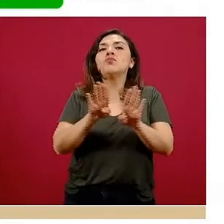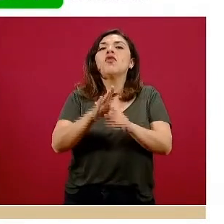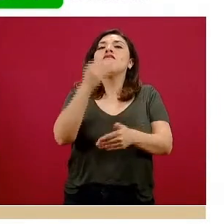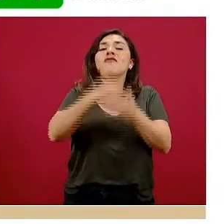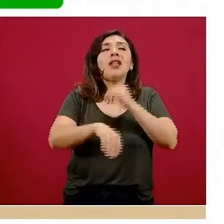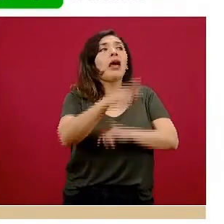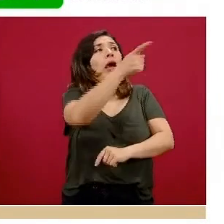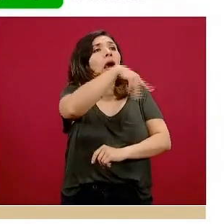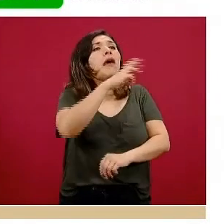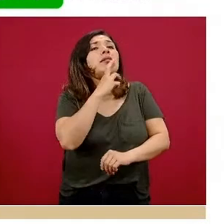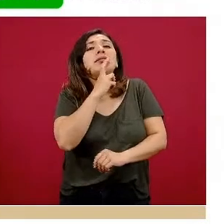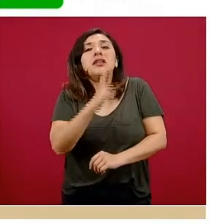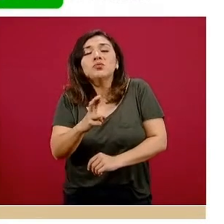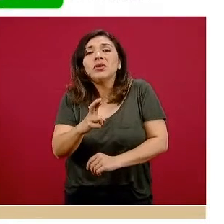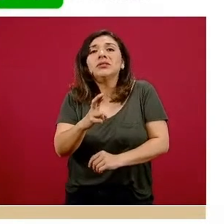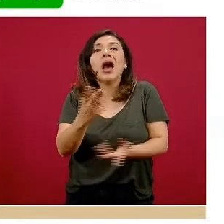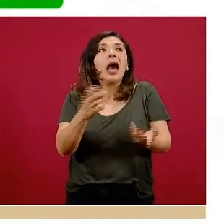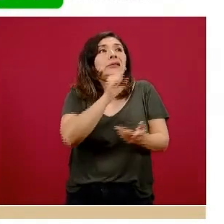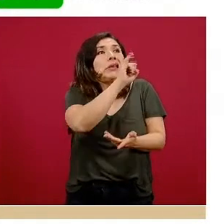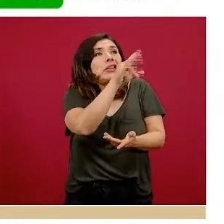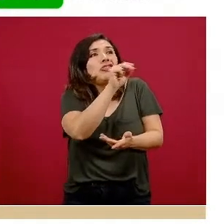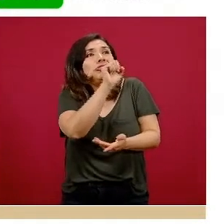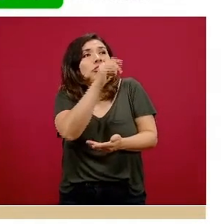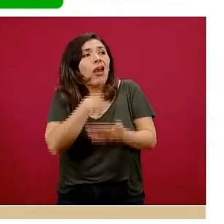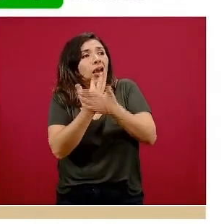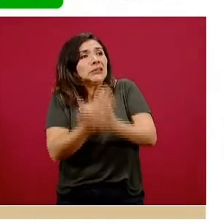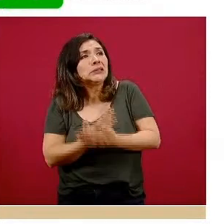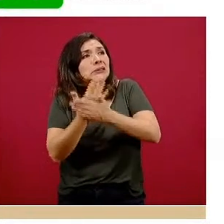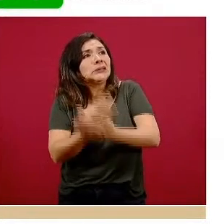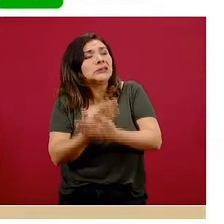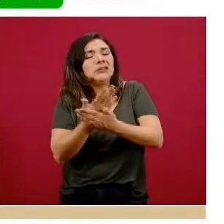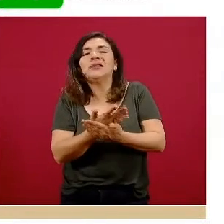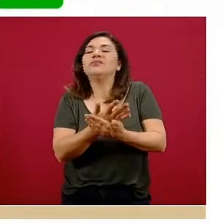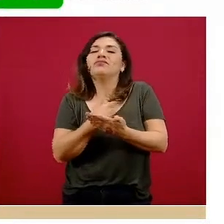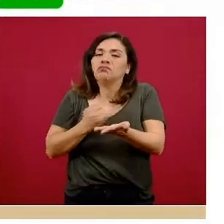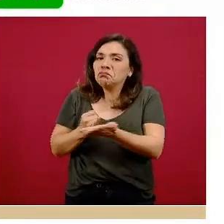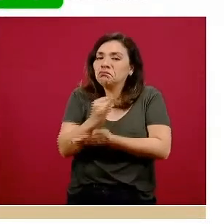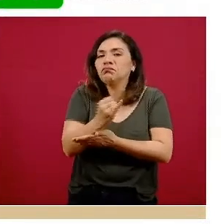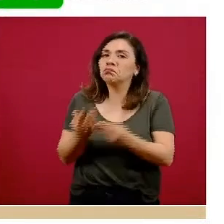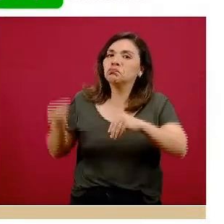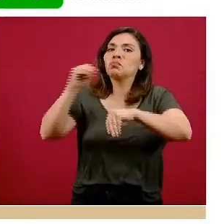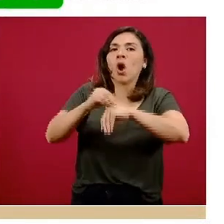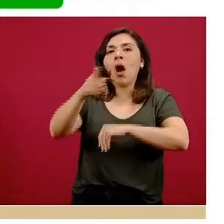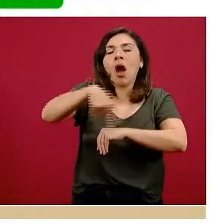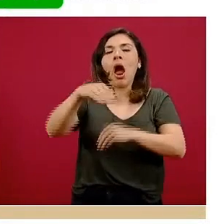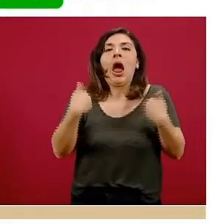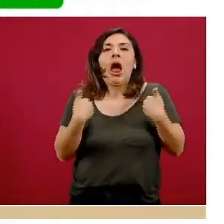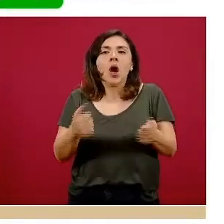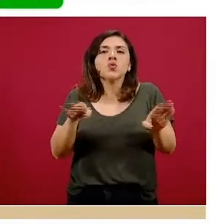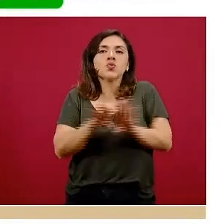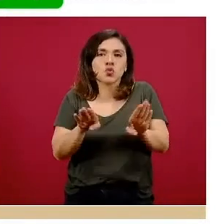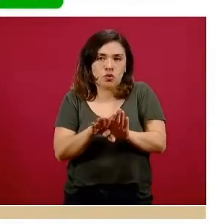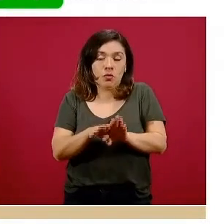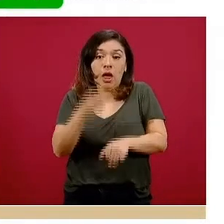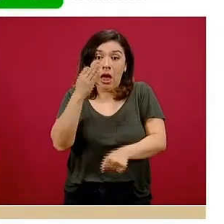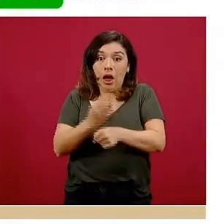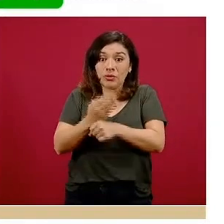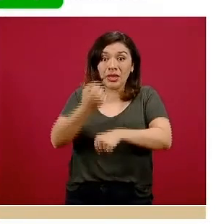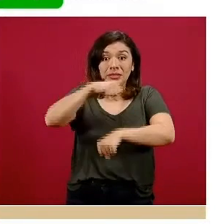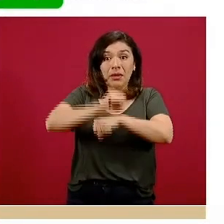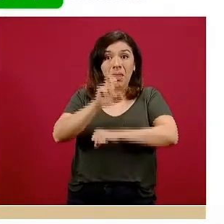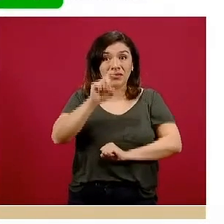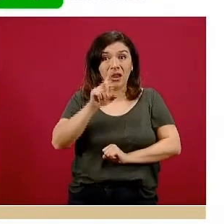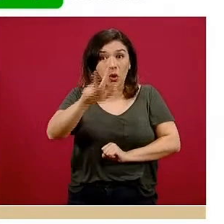todavía los resultados pendientes que estamos esperando de ese grupo de personas. El día de hoy, que es la semana